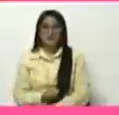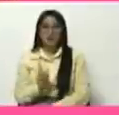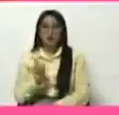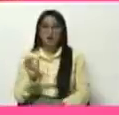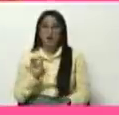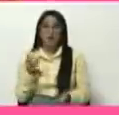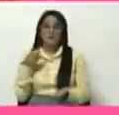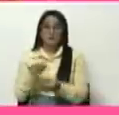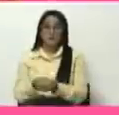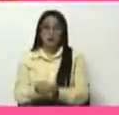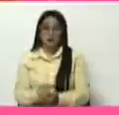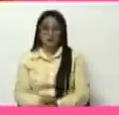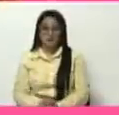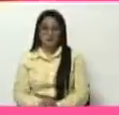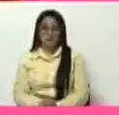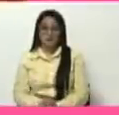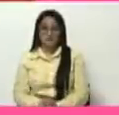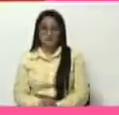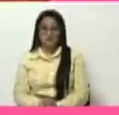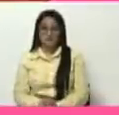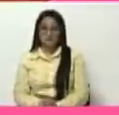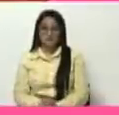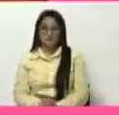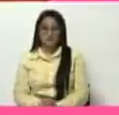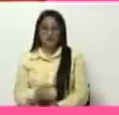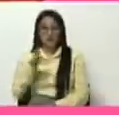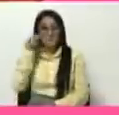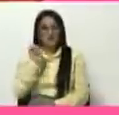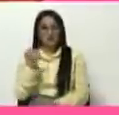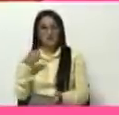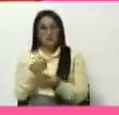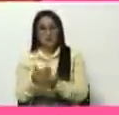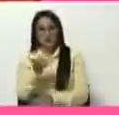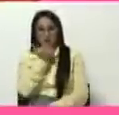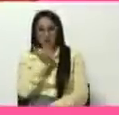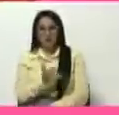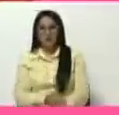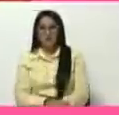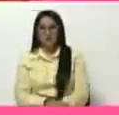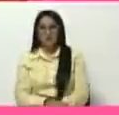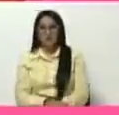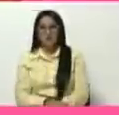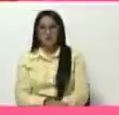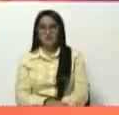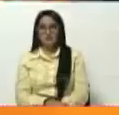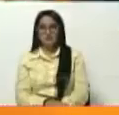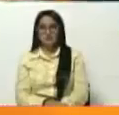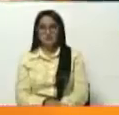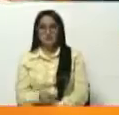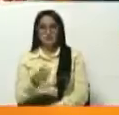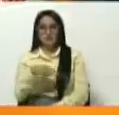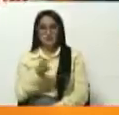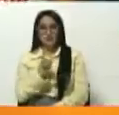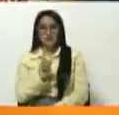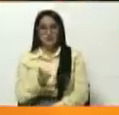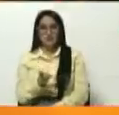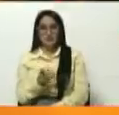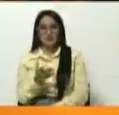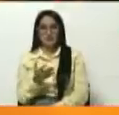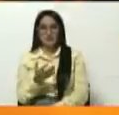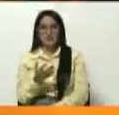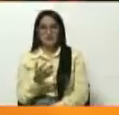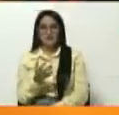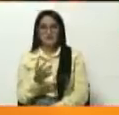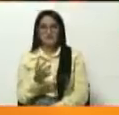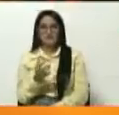pagan. O se aprende o se pagan los errores. Entonces ustedes deben ser como unas grandes